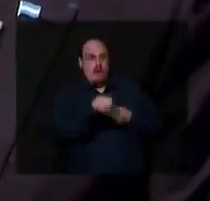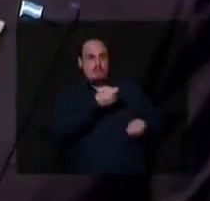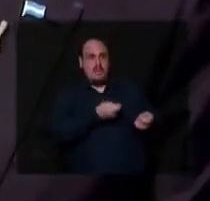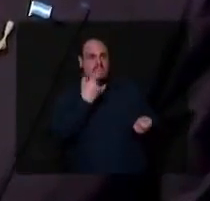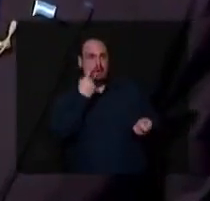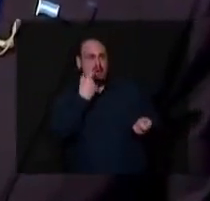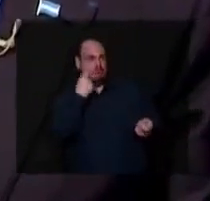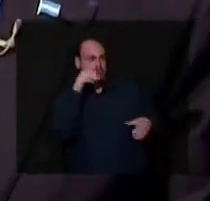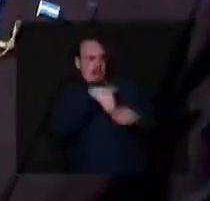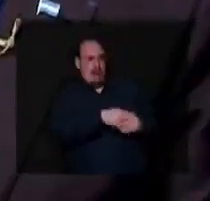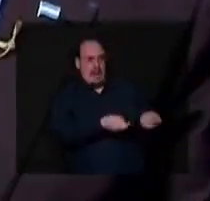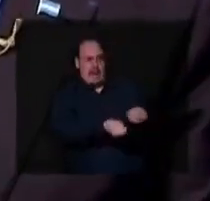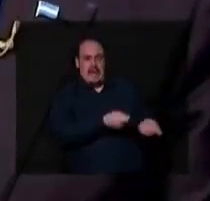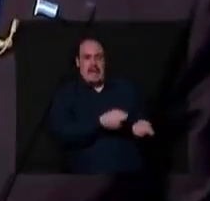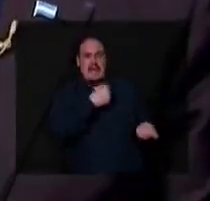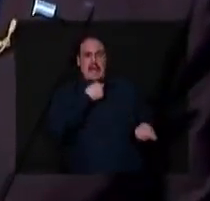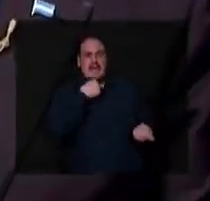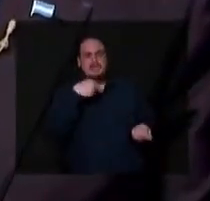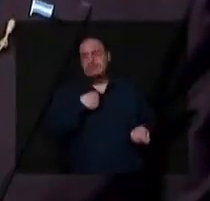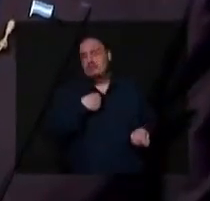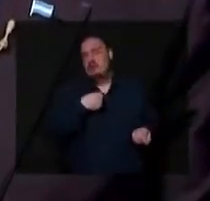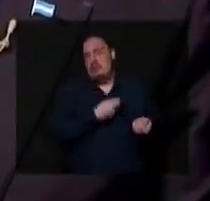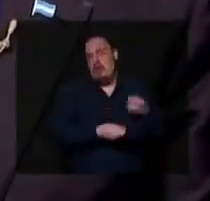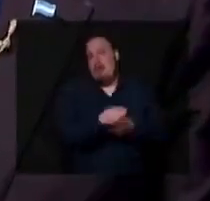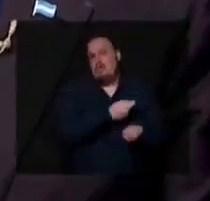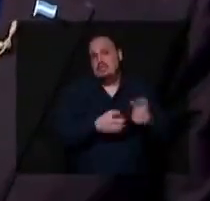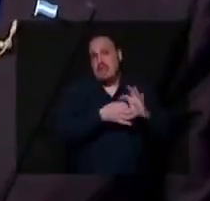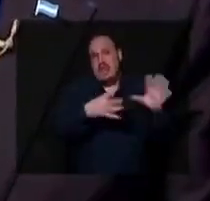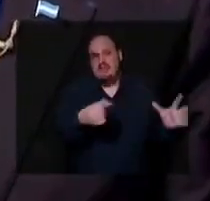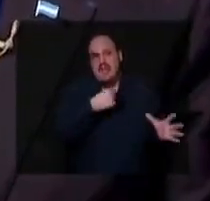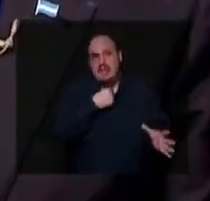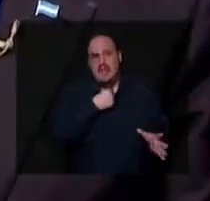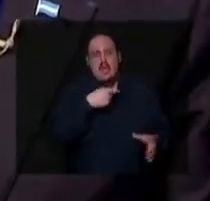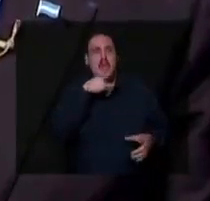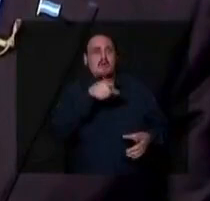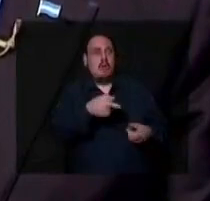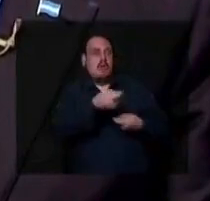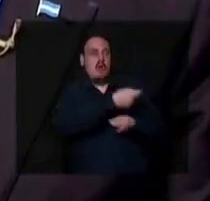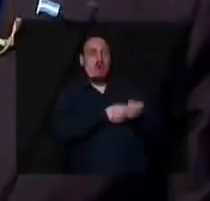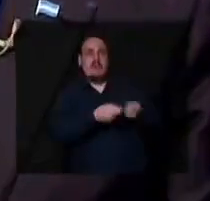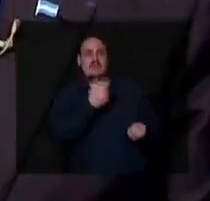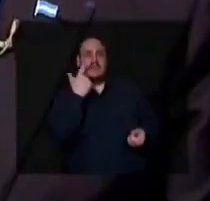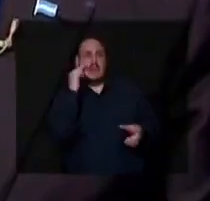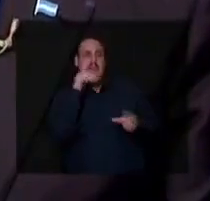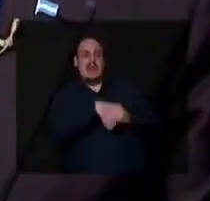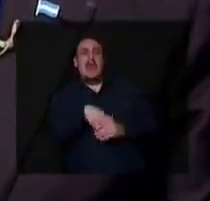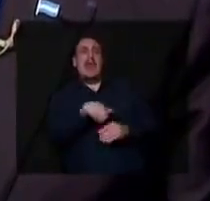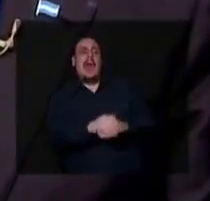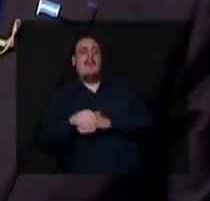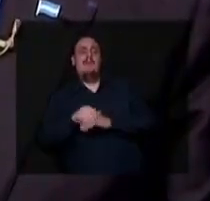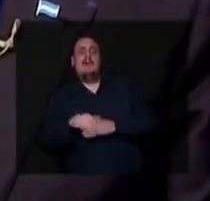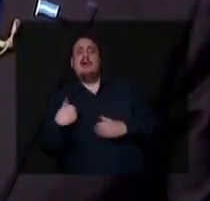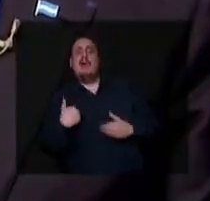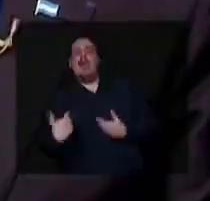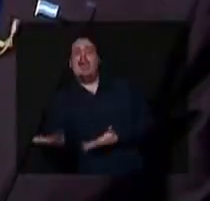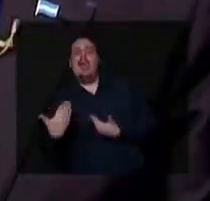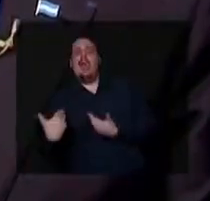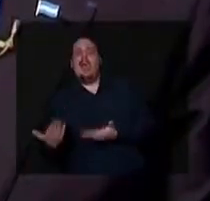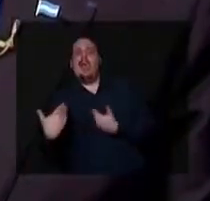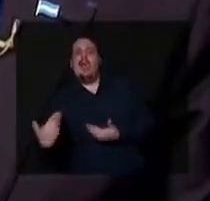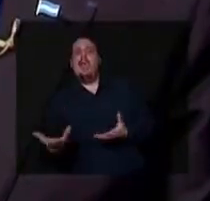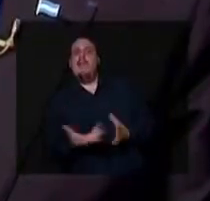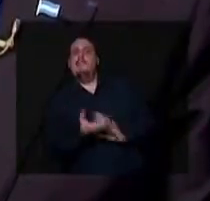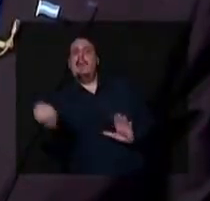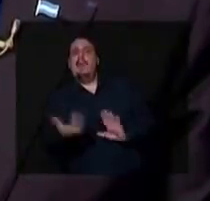este fundamentalmente para para darle este su servicio a a la gente obviamente provocó grandanes ilusión